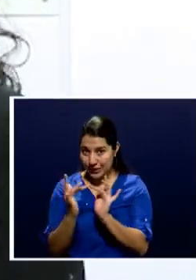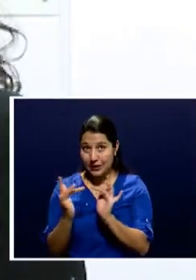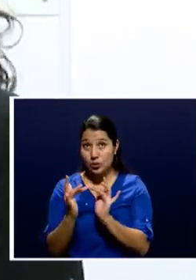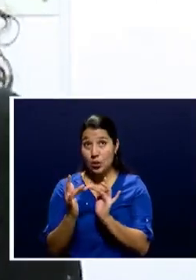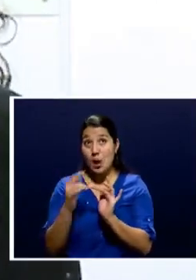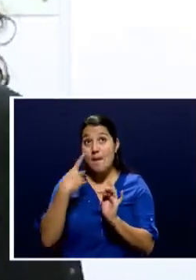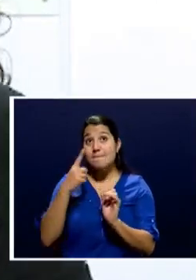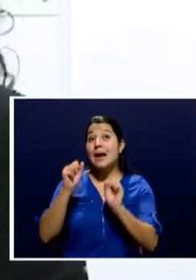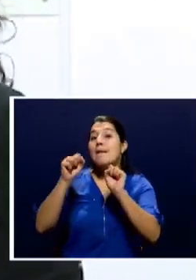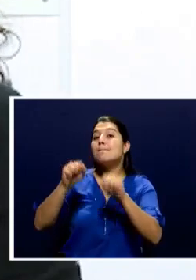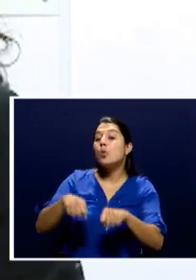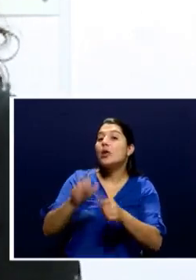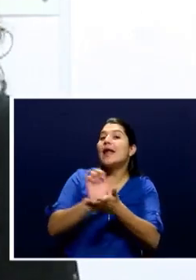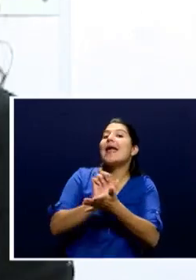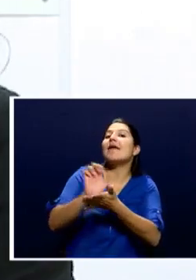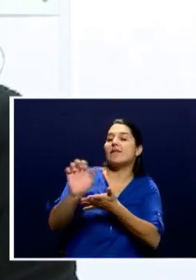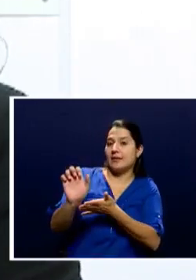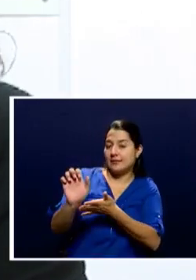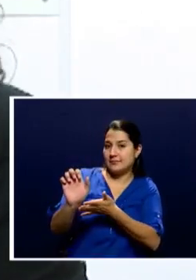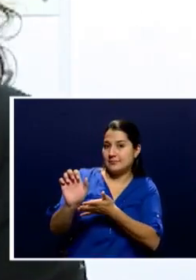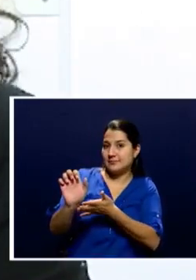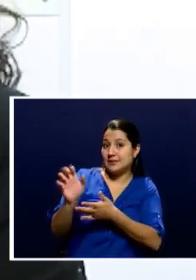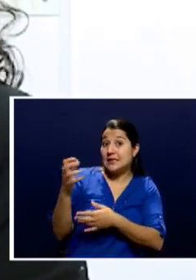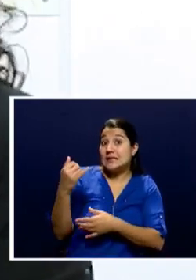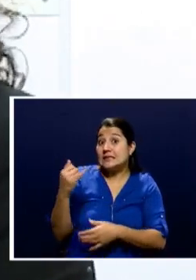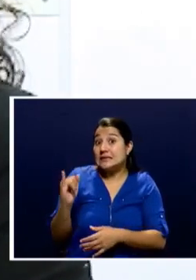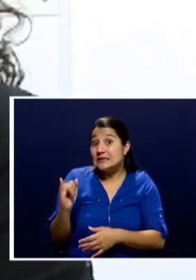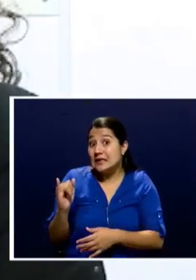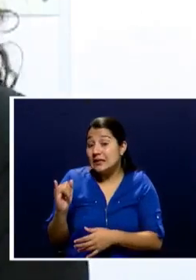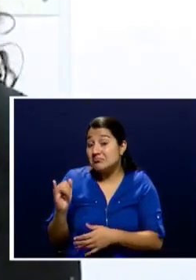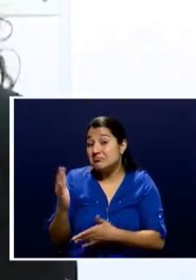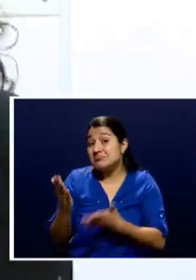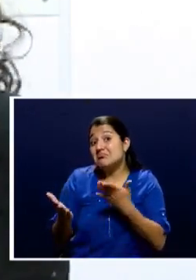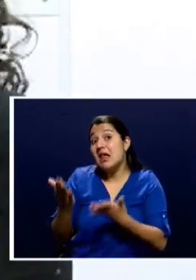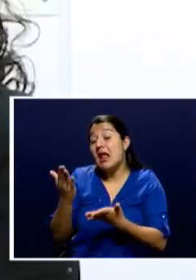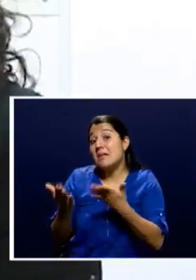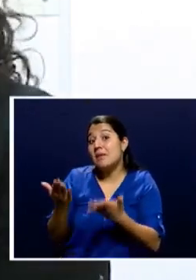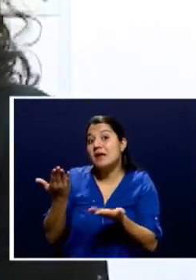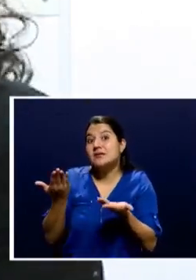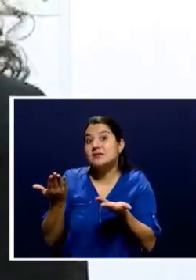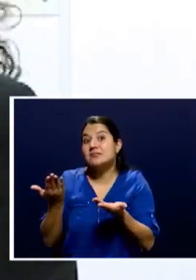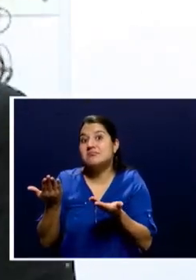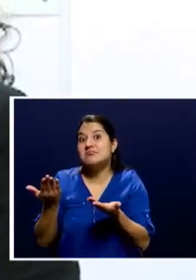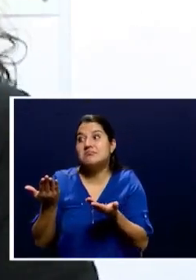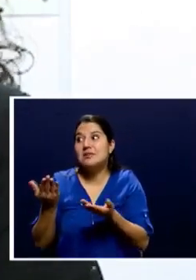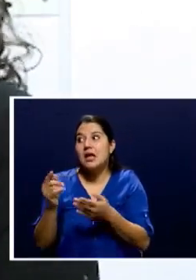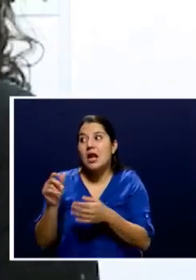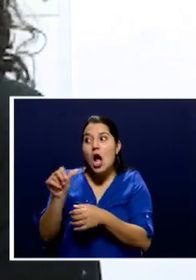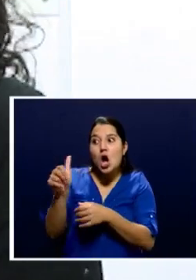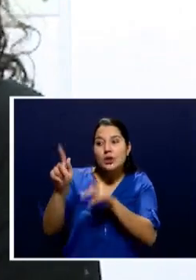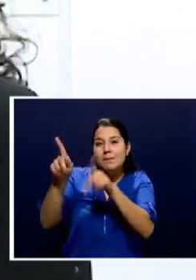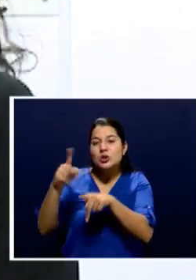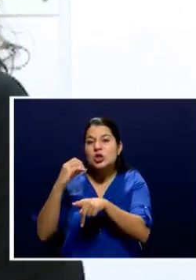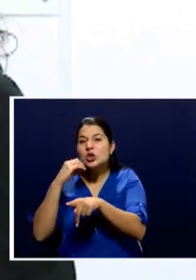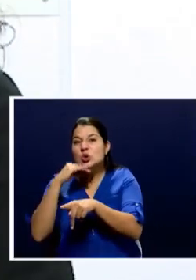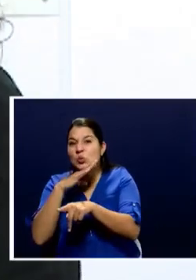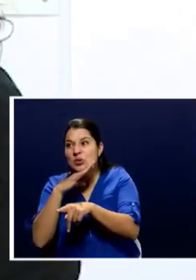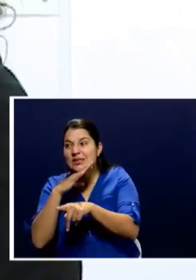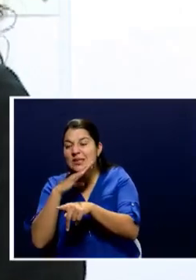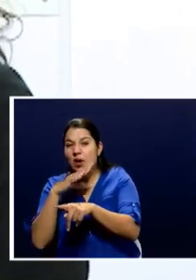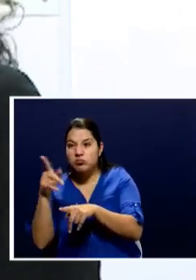para evitar que si por A o por B tengas un poquito de saliva en alguna de tus partes, si yo te toco, no transmitírmelo a mí, y